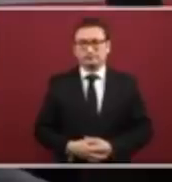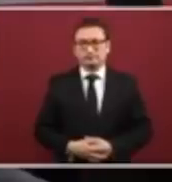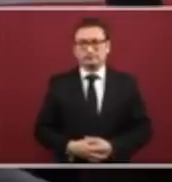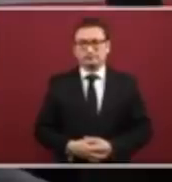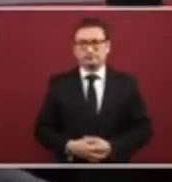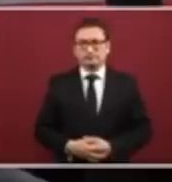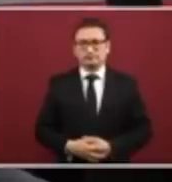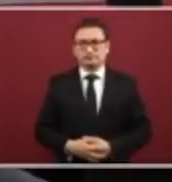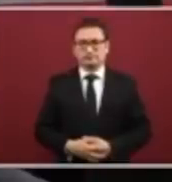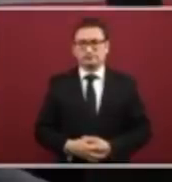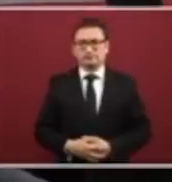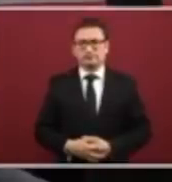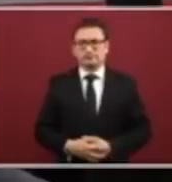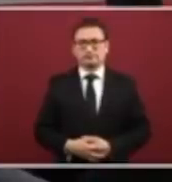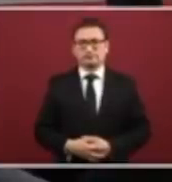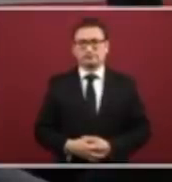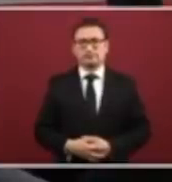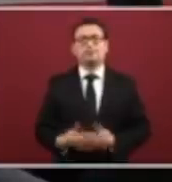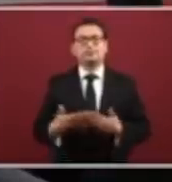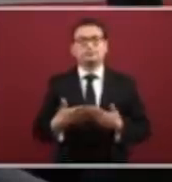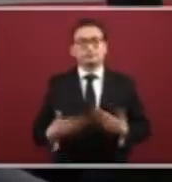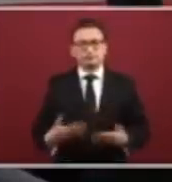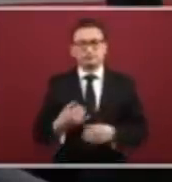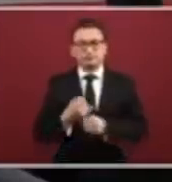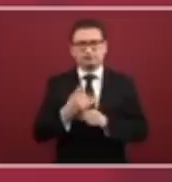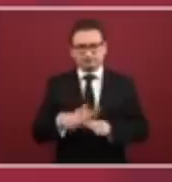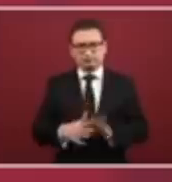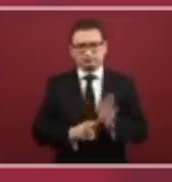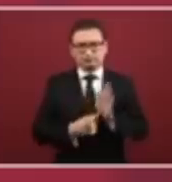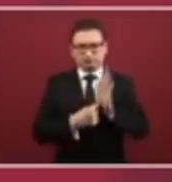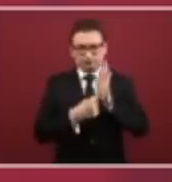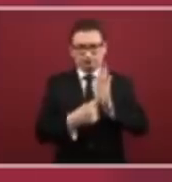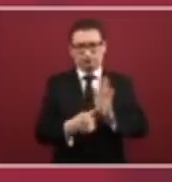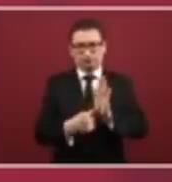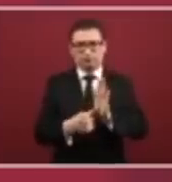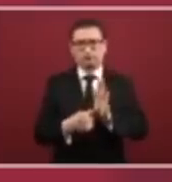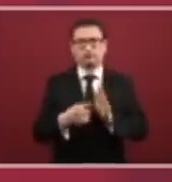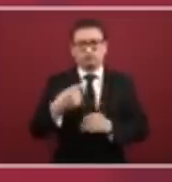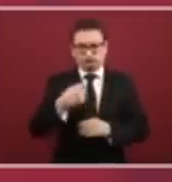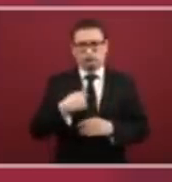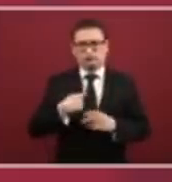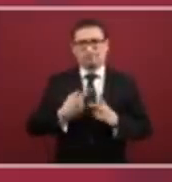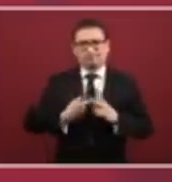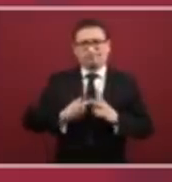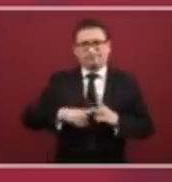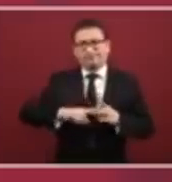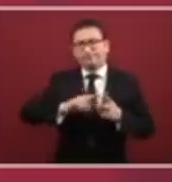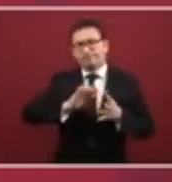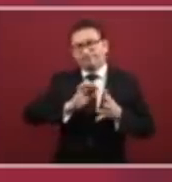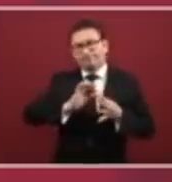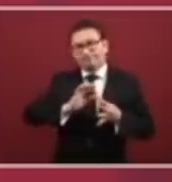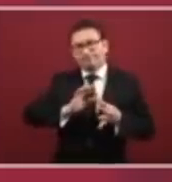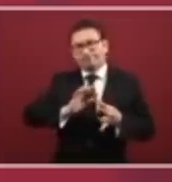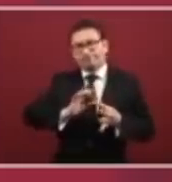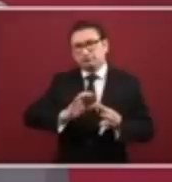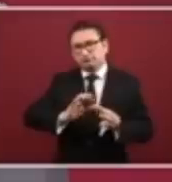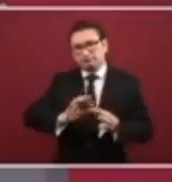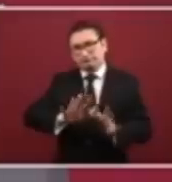Ahora les van a presentar toda la información. Yo estoy introduciendo, nada